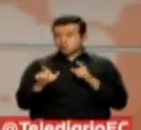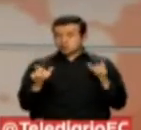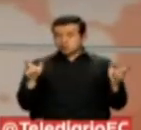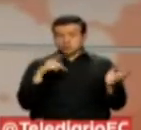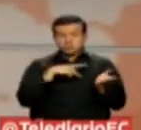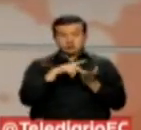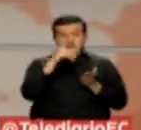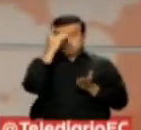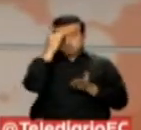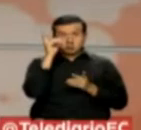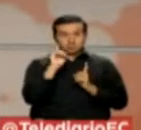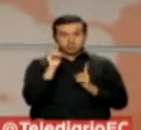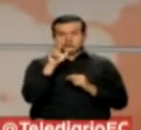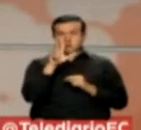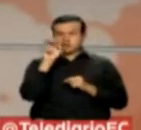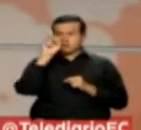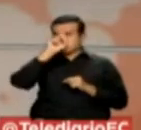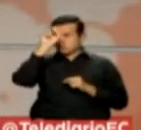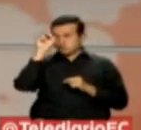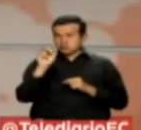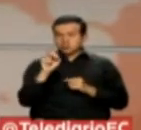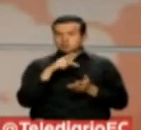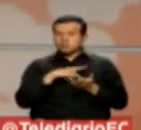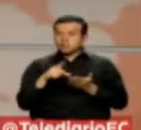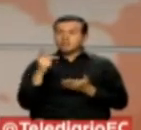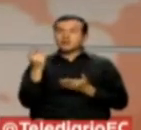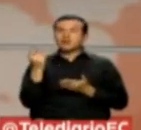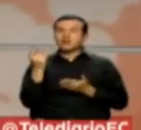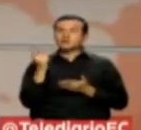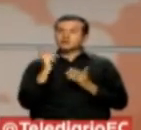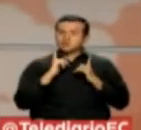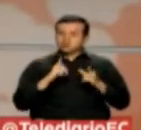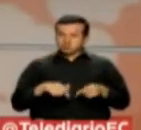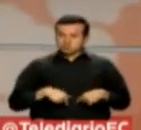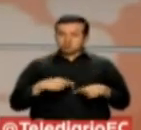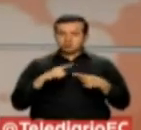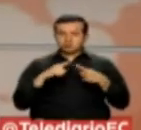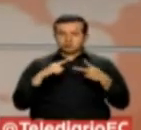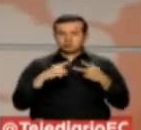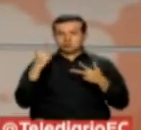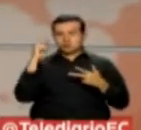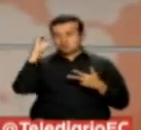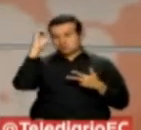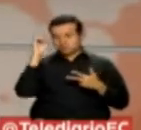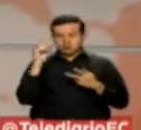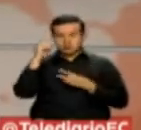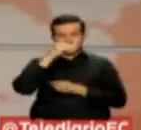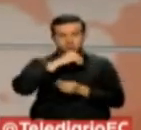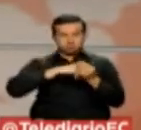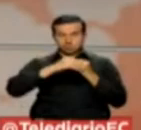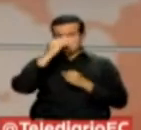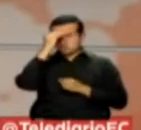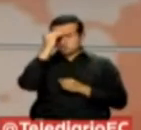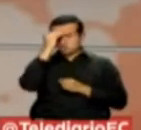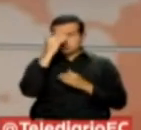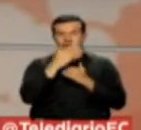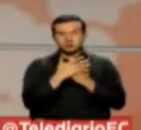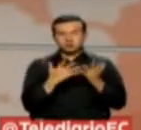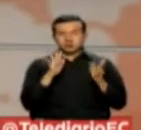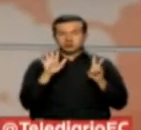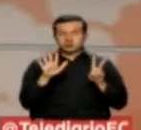pagar deuda, el 30% van a atenciones de salud, el 12% van a inversión para educación,